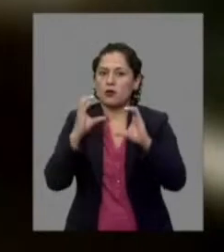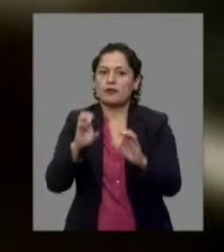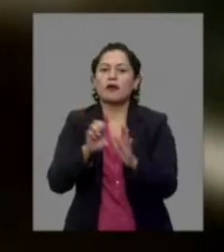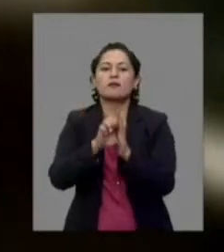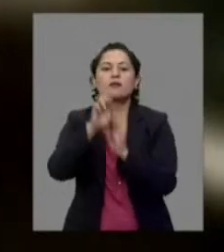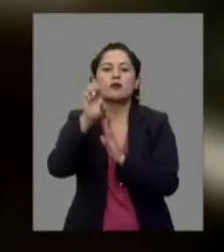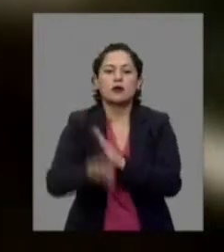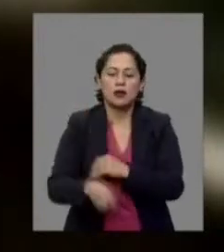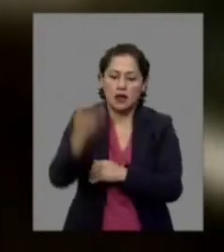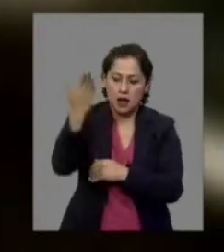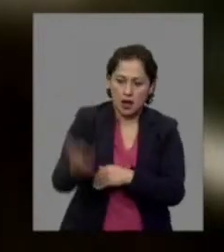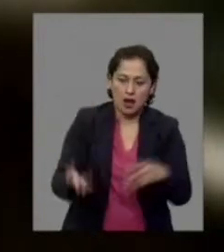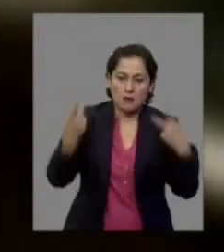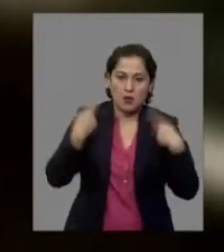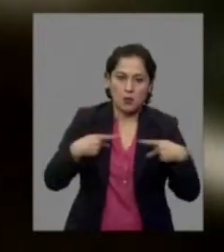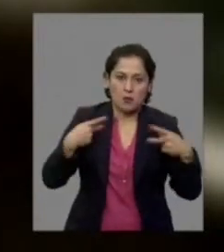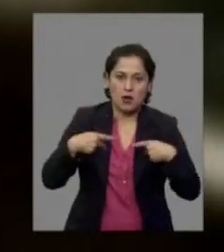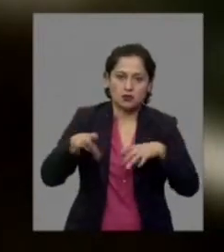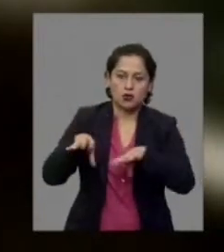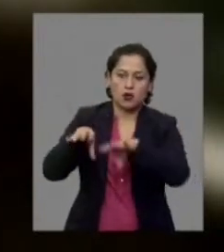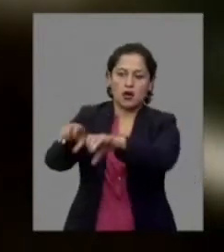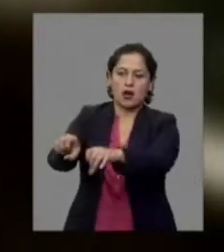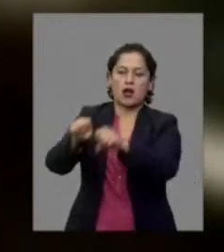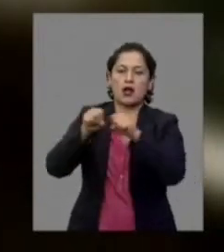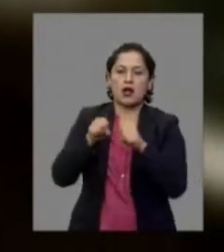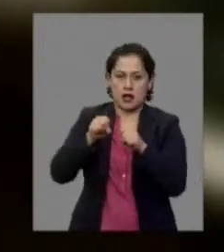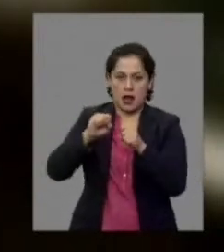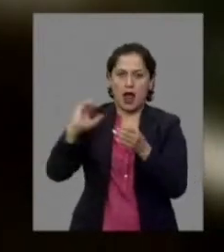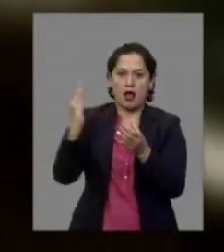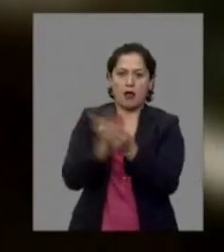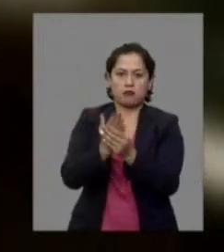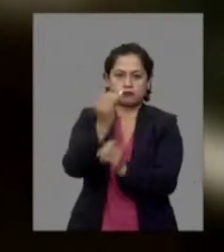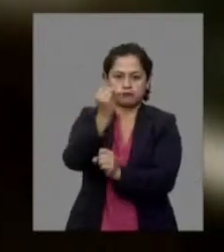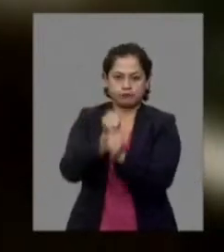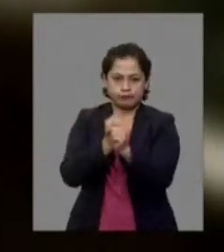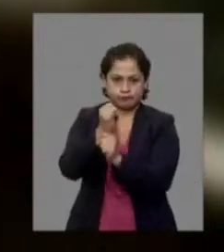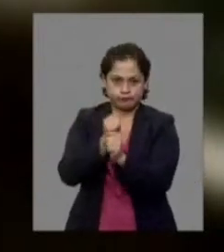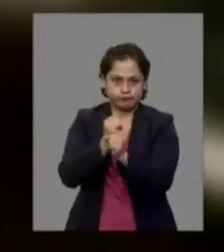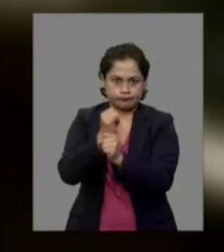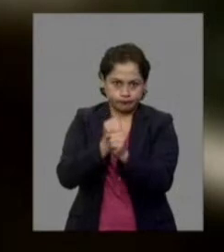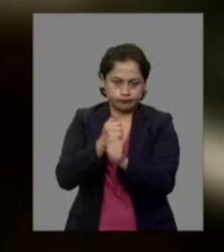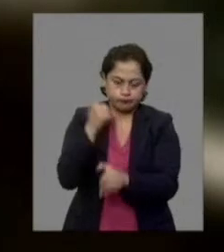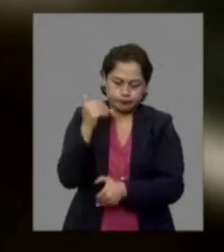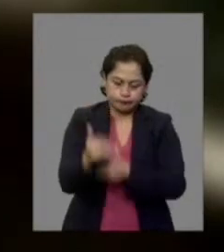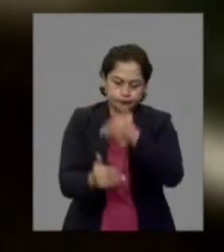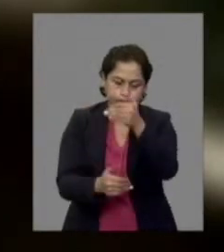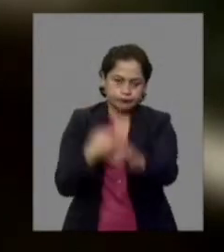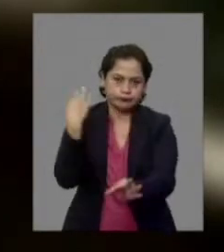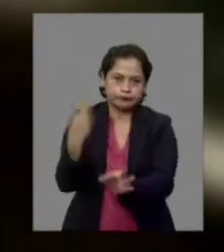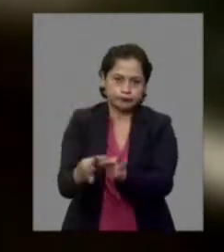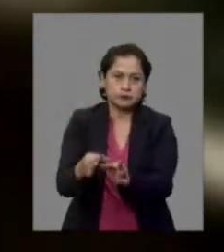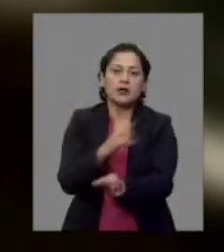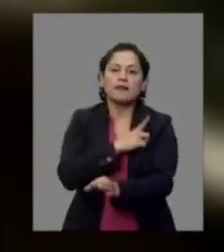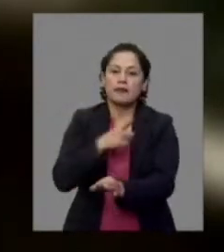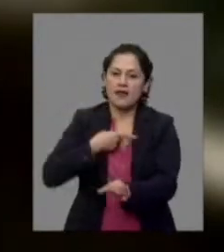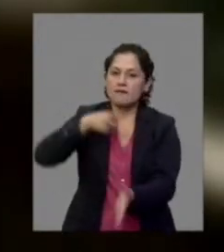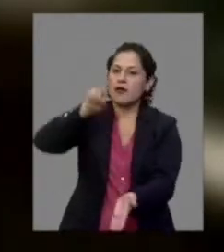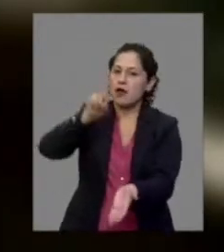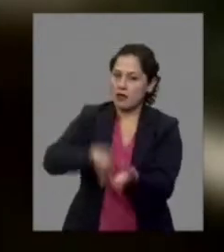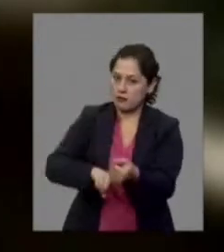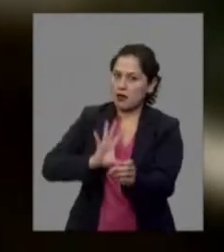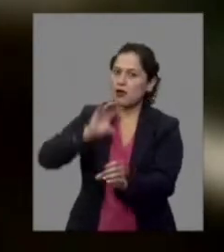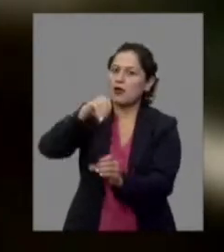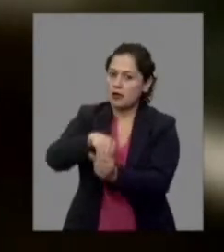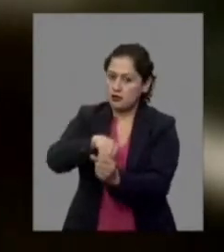judicialice la carpeta respectiva, vaya con el respeto a todos los derechos en los que ha